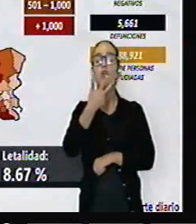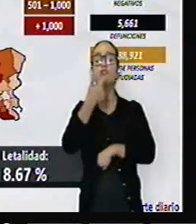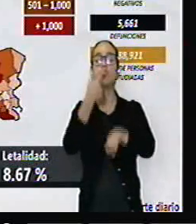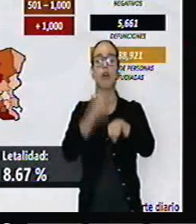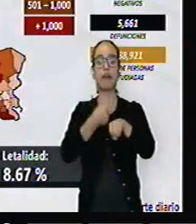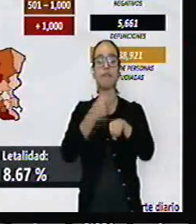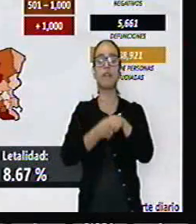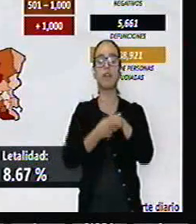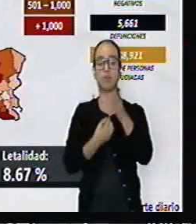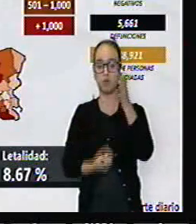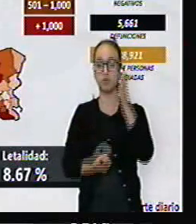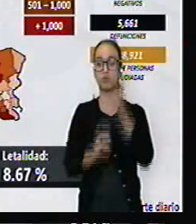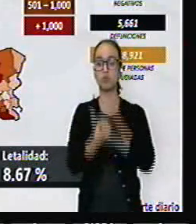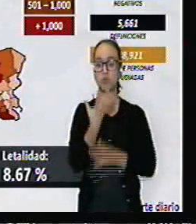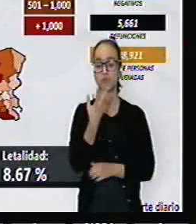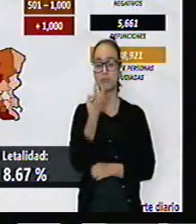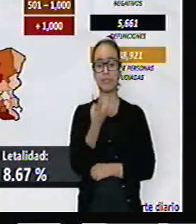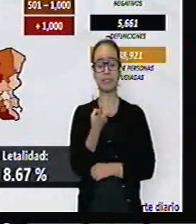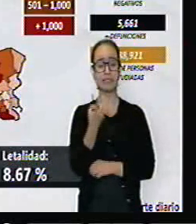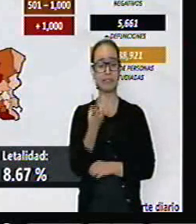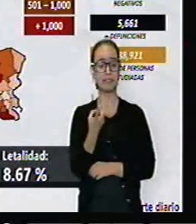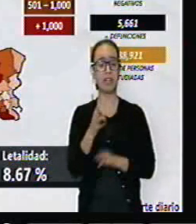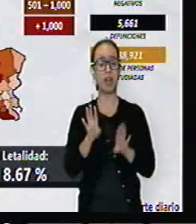casos, aquí es importante,